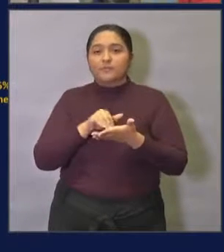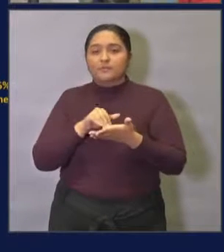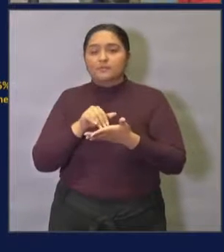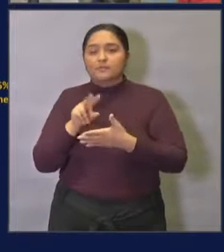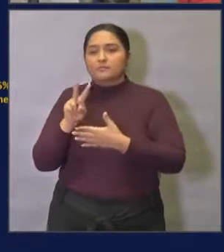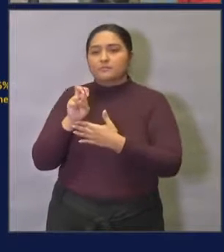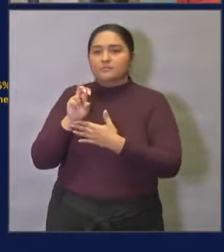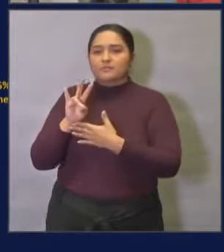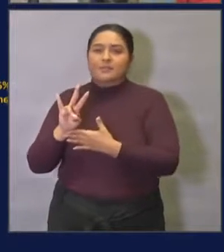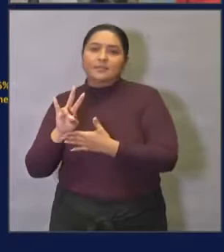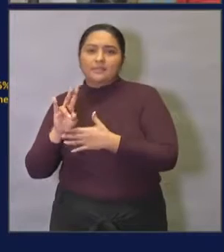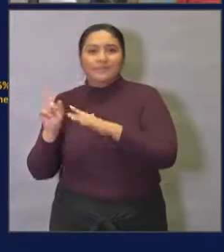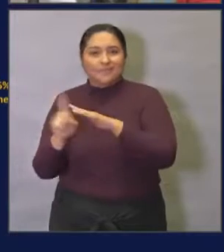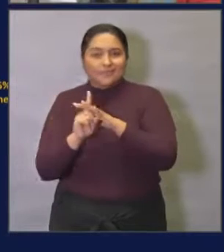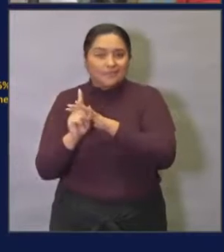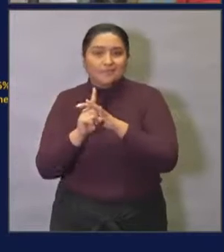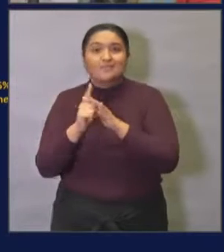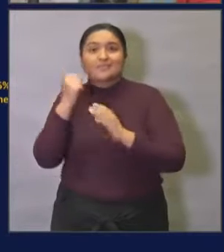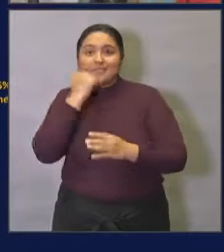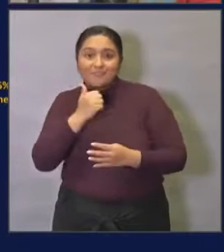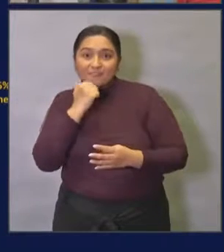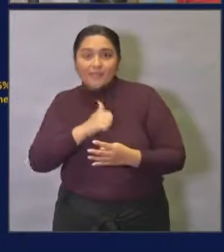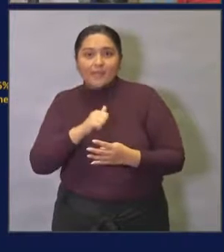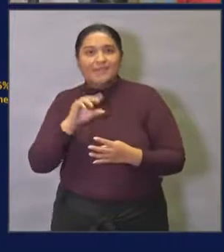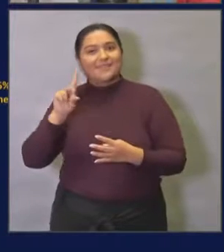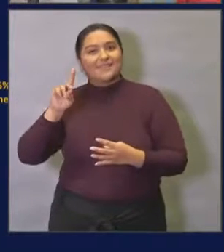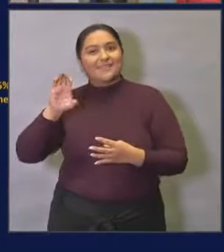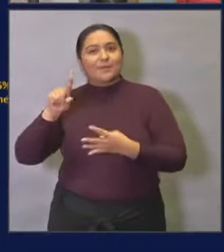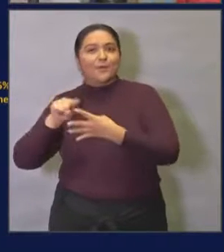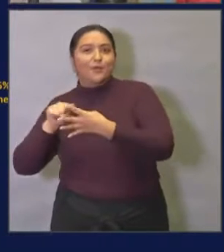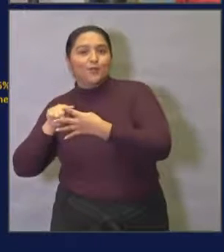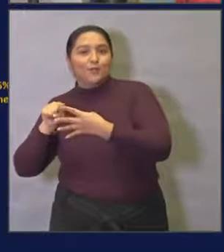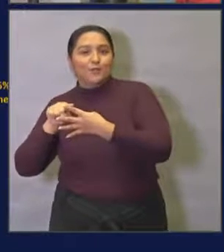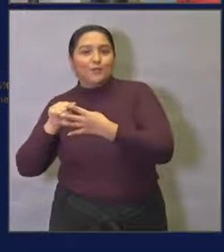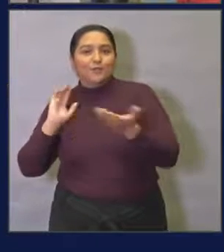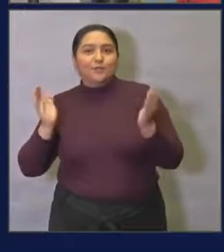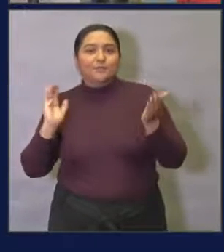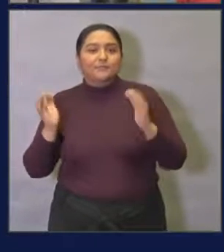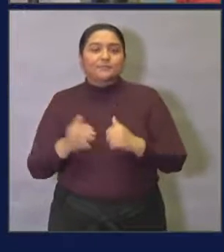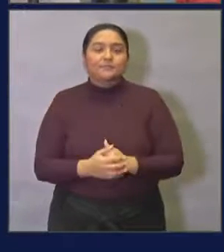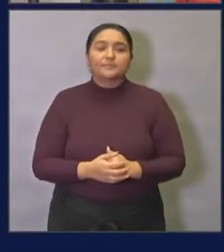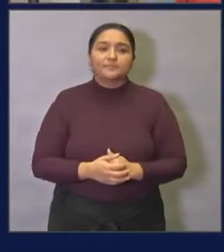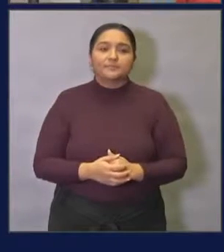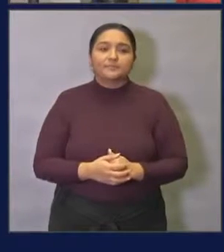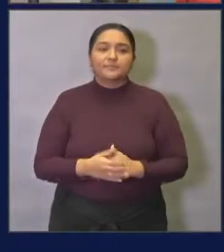9,264 casos diarios la segunda semana de diciembre. Next slide, please.